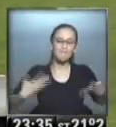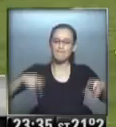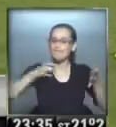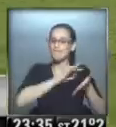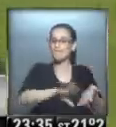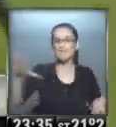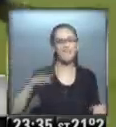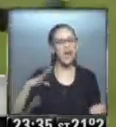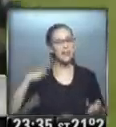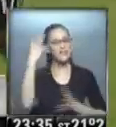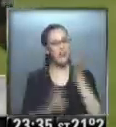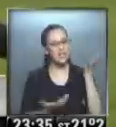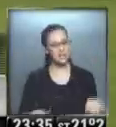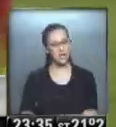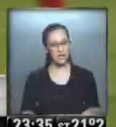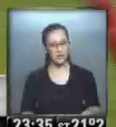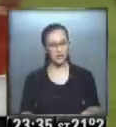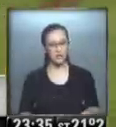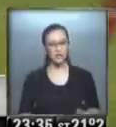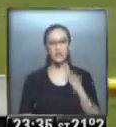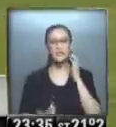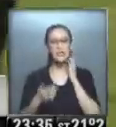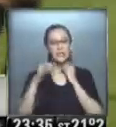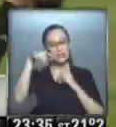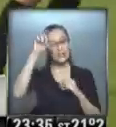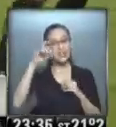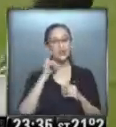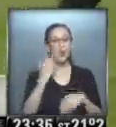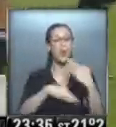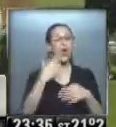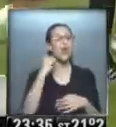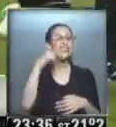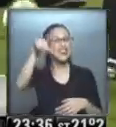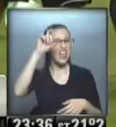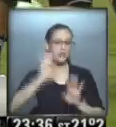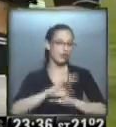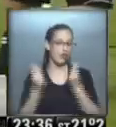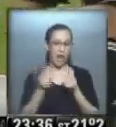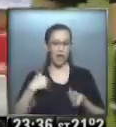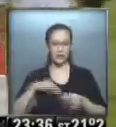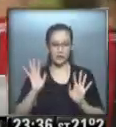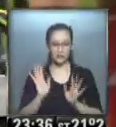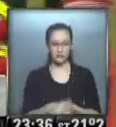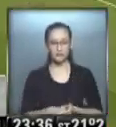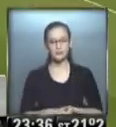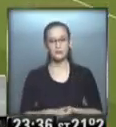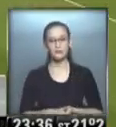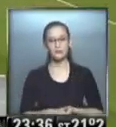falta. Ibáñez, que iba a dejar con 10 al seleccionado nacional. Fuerte pisentón